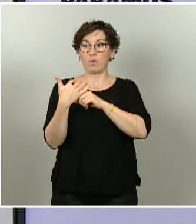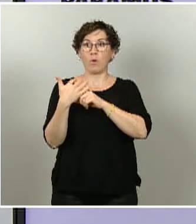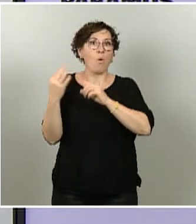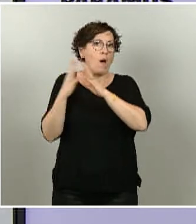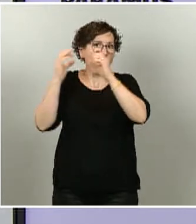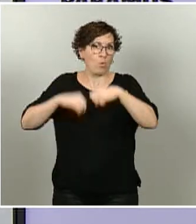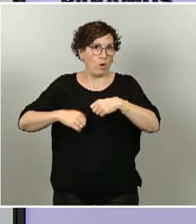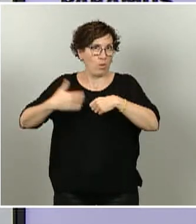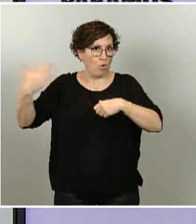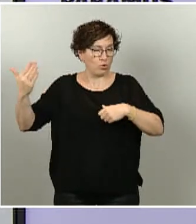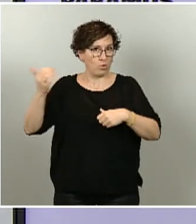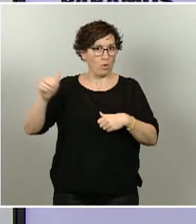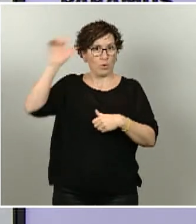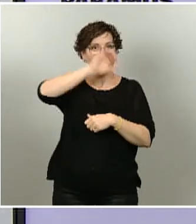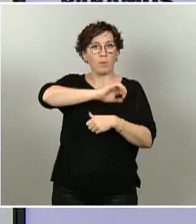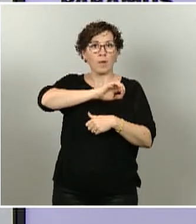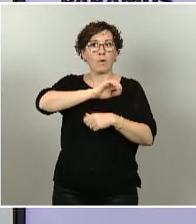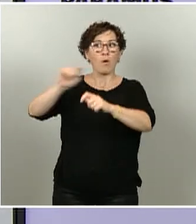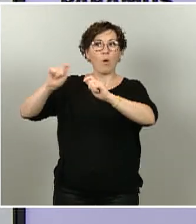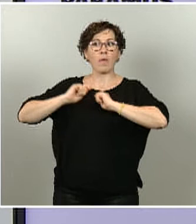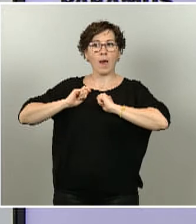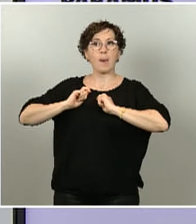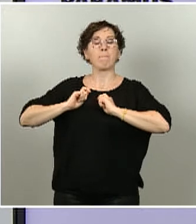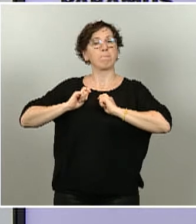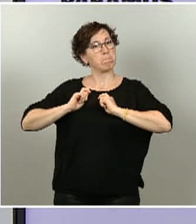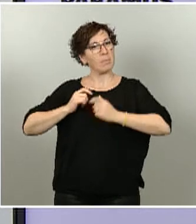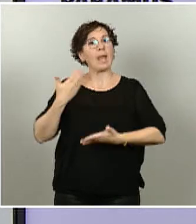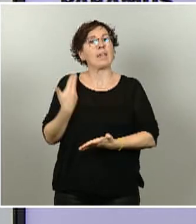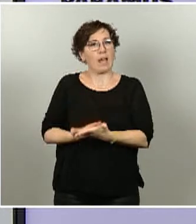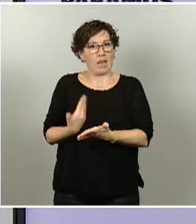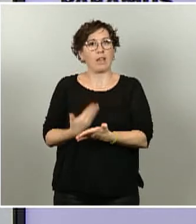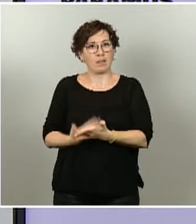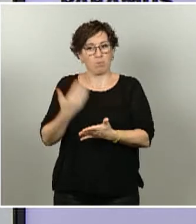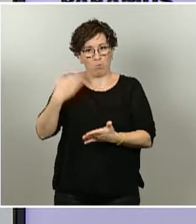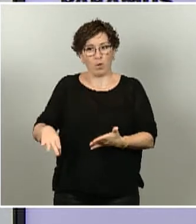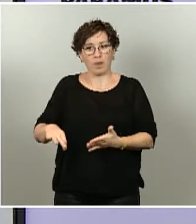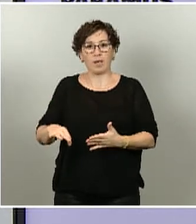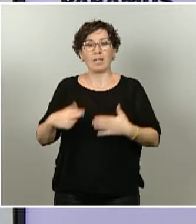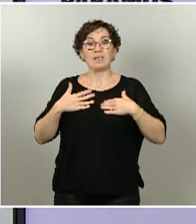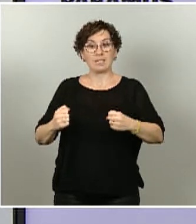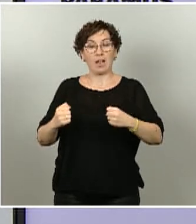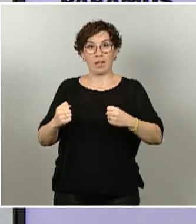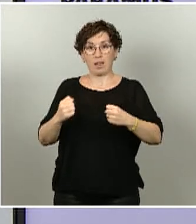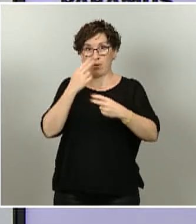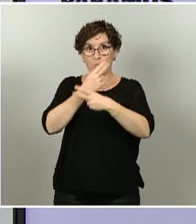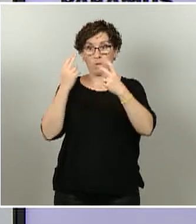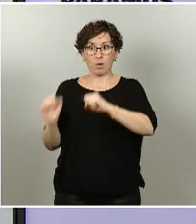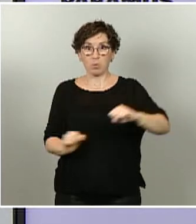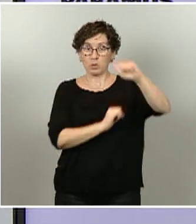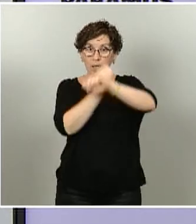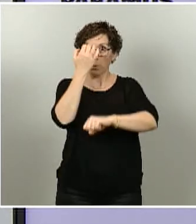nos proporcione garantías, iguales garantías de protección de la salud pública, nos aconsejan variar esta decisión, pues lo